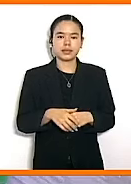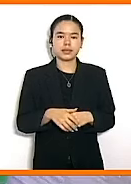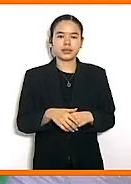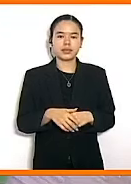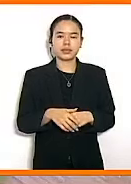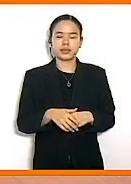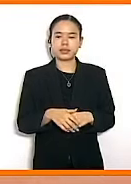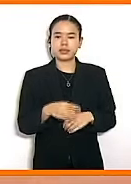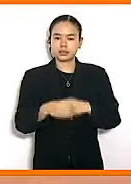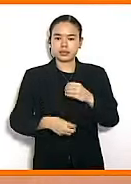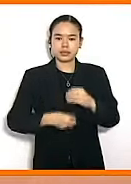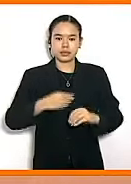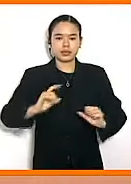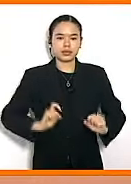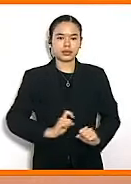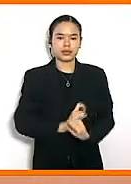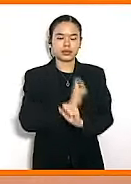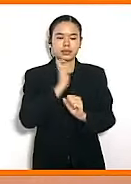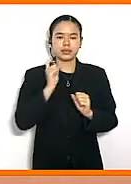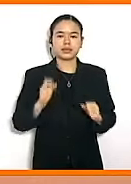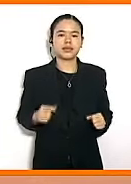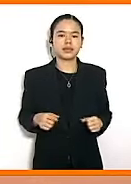Porque tu esfera esperada es...